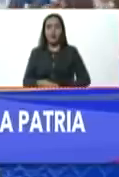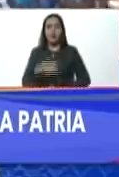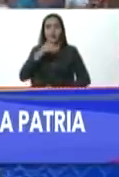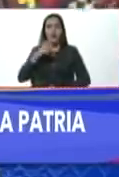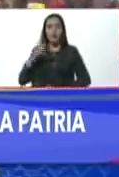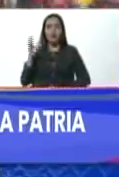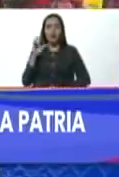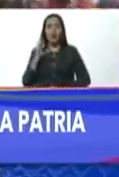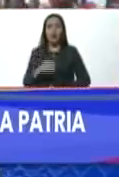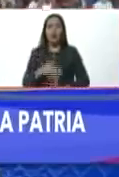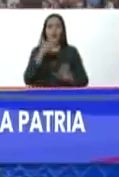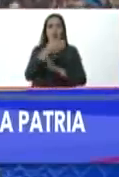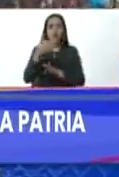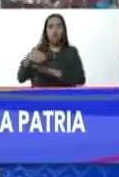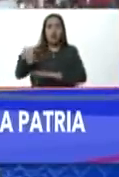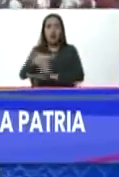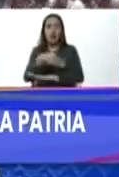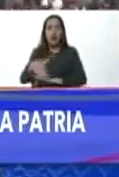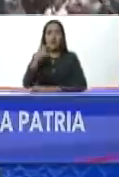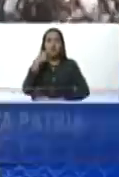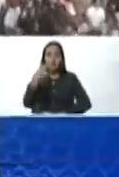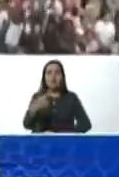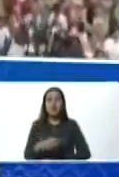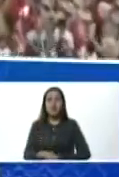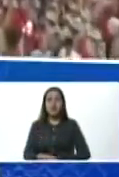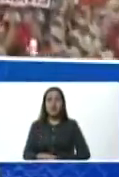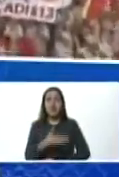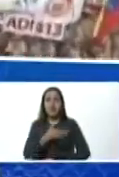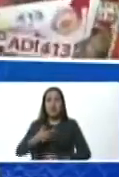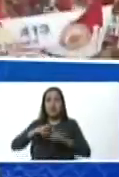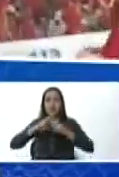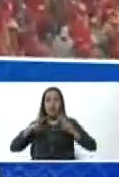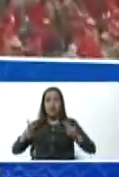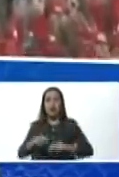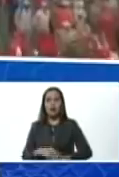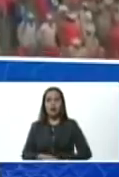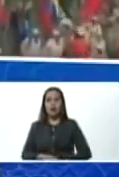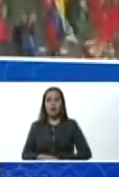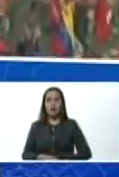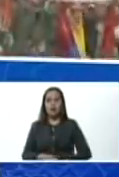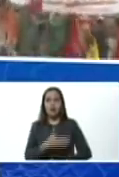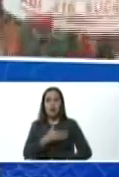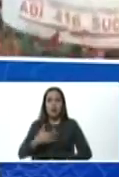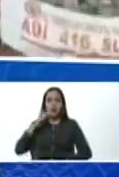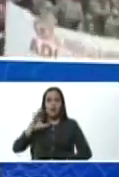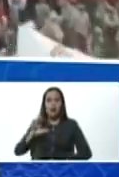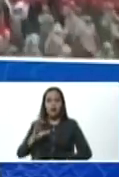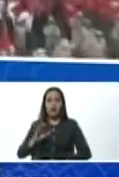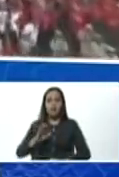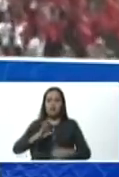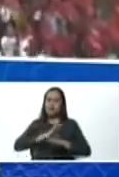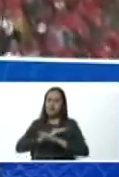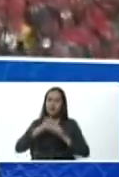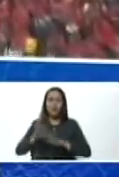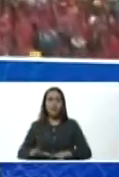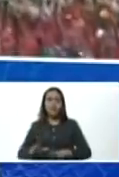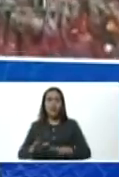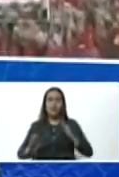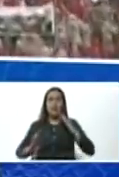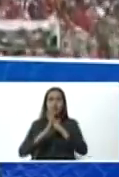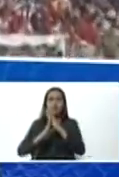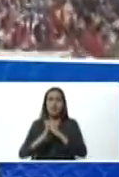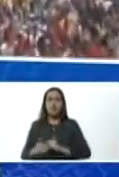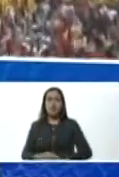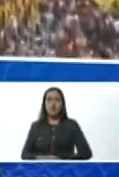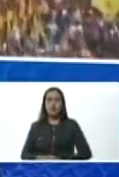capital salieron a la calle a decir: queremos paz, queremos patria, basta de sanciones criminales, basta